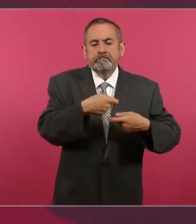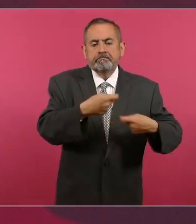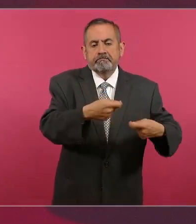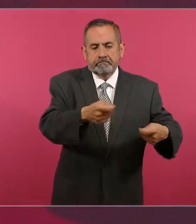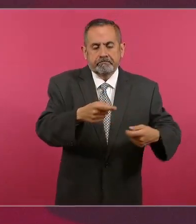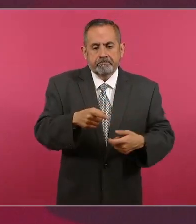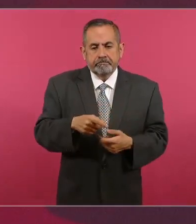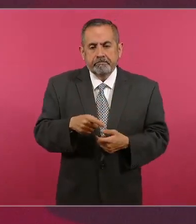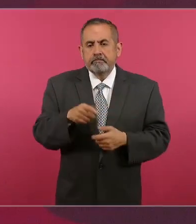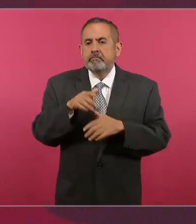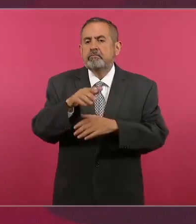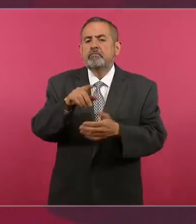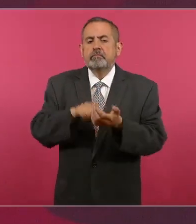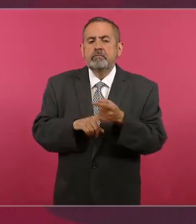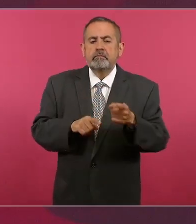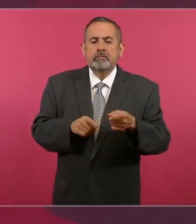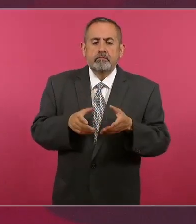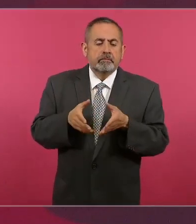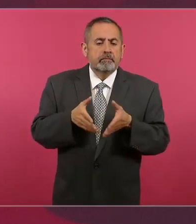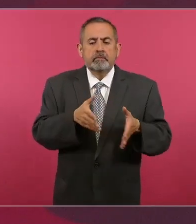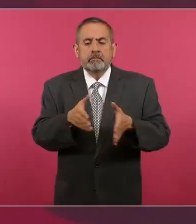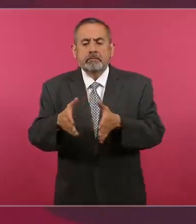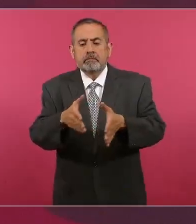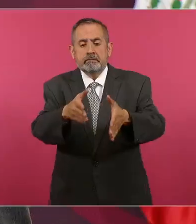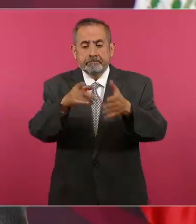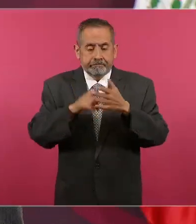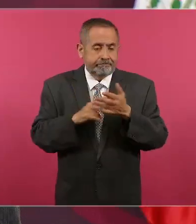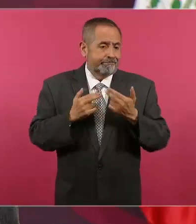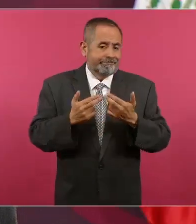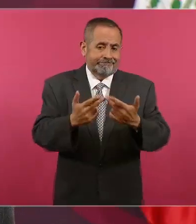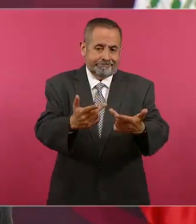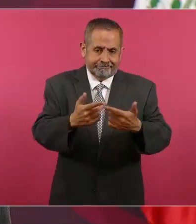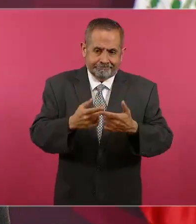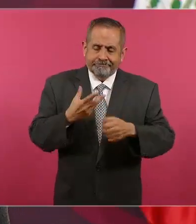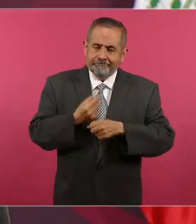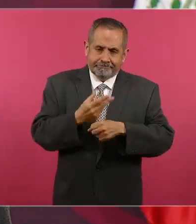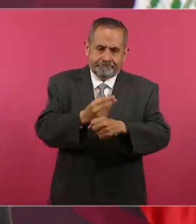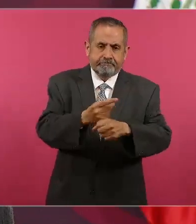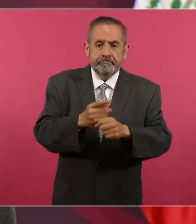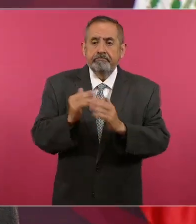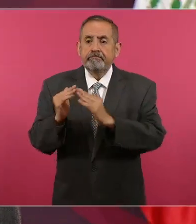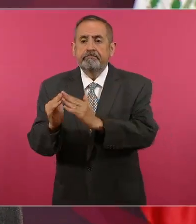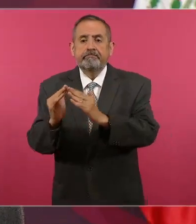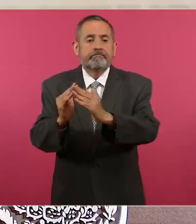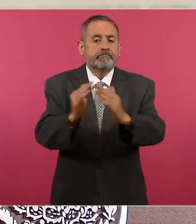sobre todo en lo que tiene que ver con caminos y también vivienda